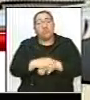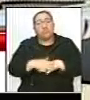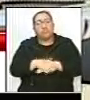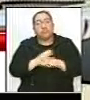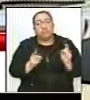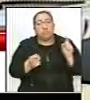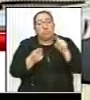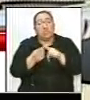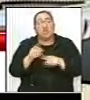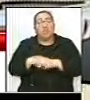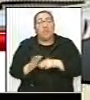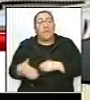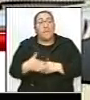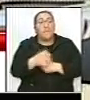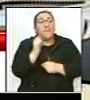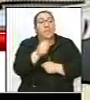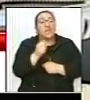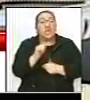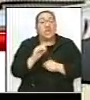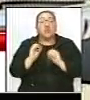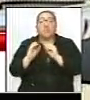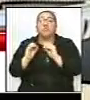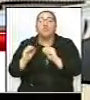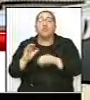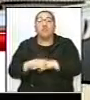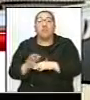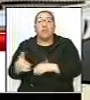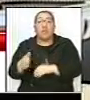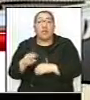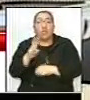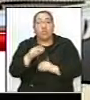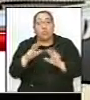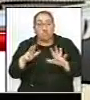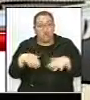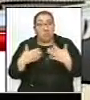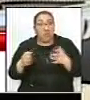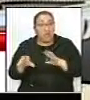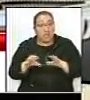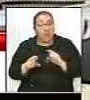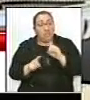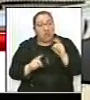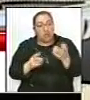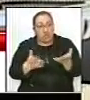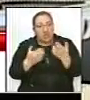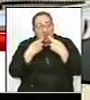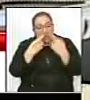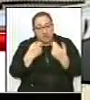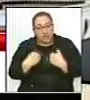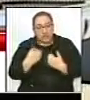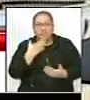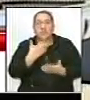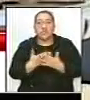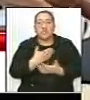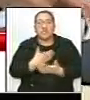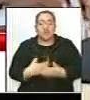materia de pesca y acuicultura en su sector para el 2018 se hacen posibles. Gracias, señor presidente.